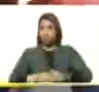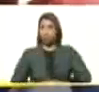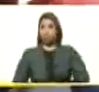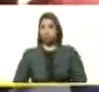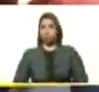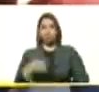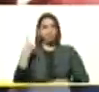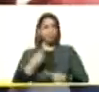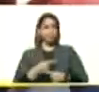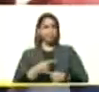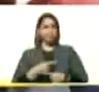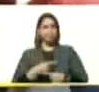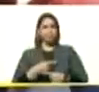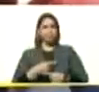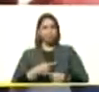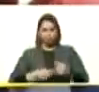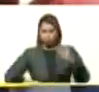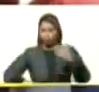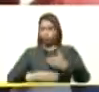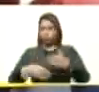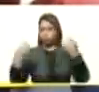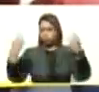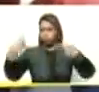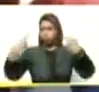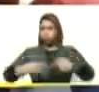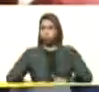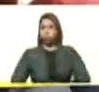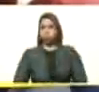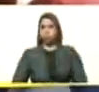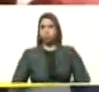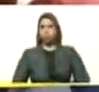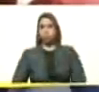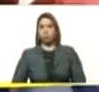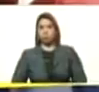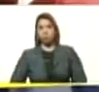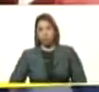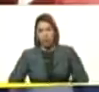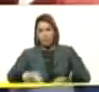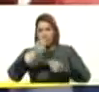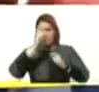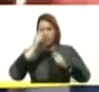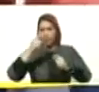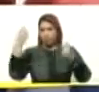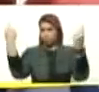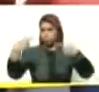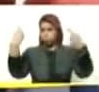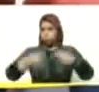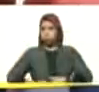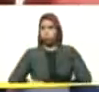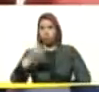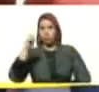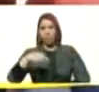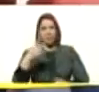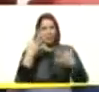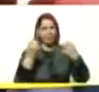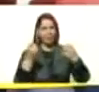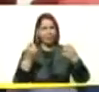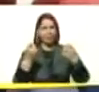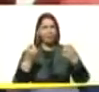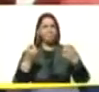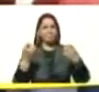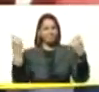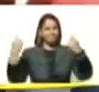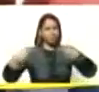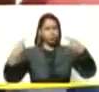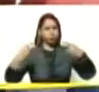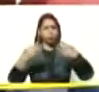tiene que ir al combate. Y aprende en el combate y entiende en el combate todo